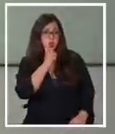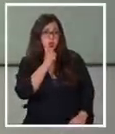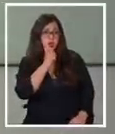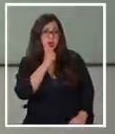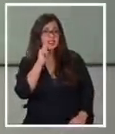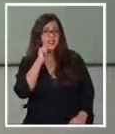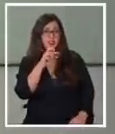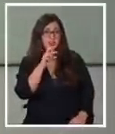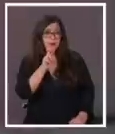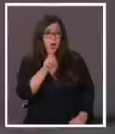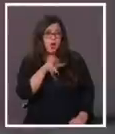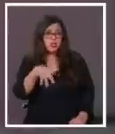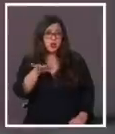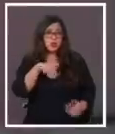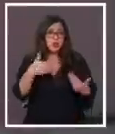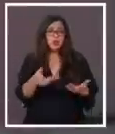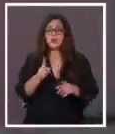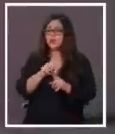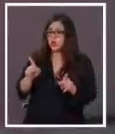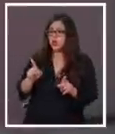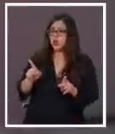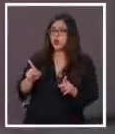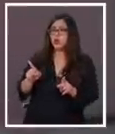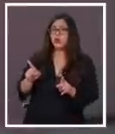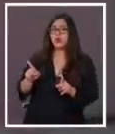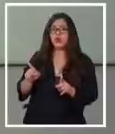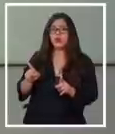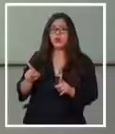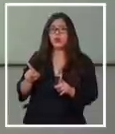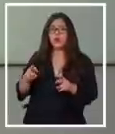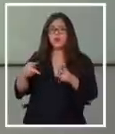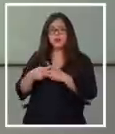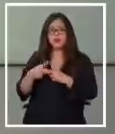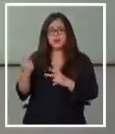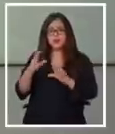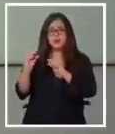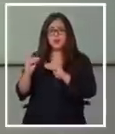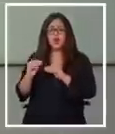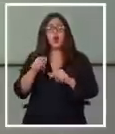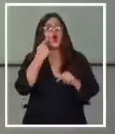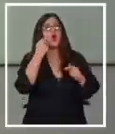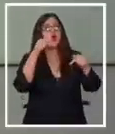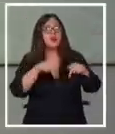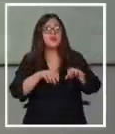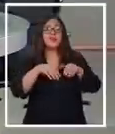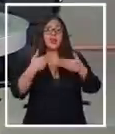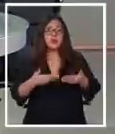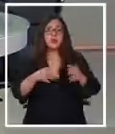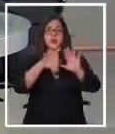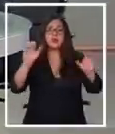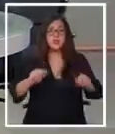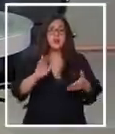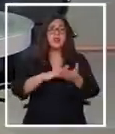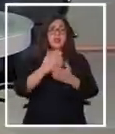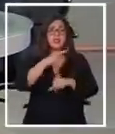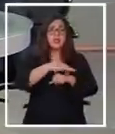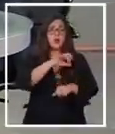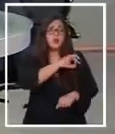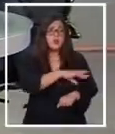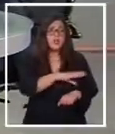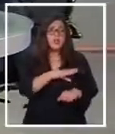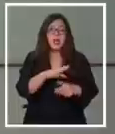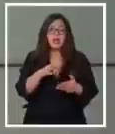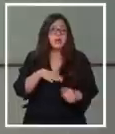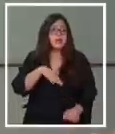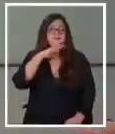herida la situación actual por supuesto que no nosotros queremos una reforma y tenemos una reforma de salud el actual sistema de salud que tenemos en chile claramente no da abasto